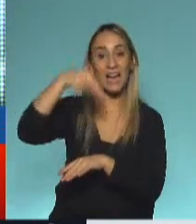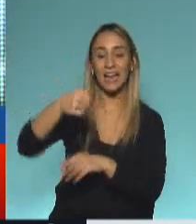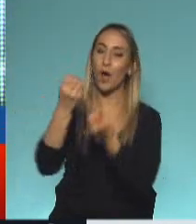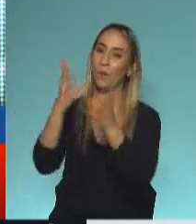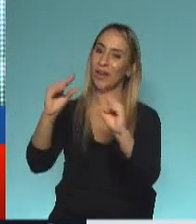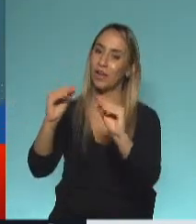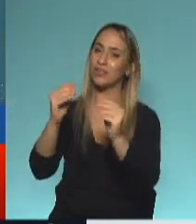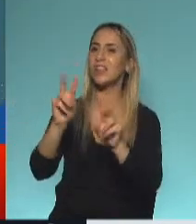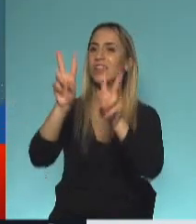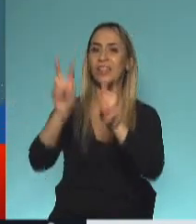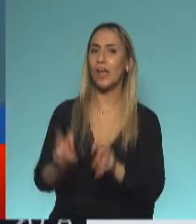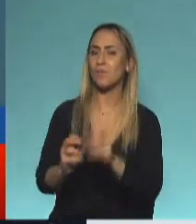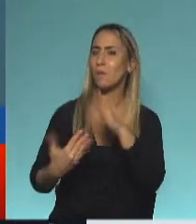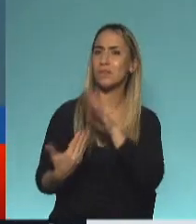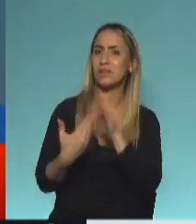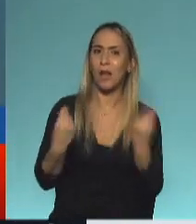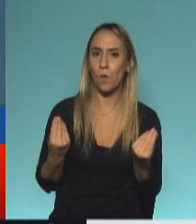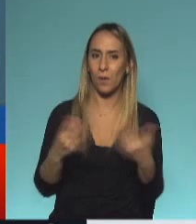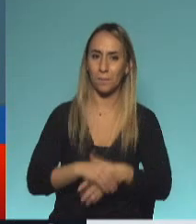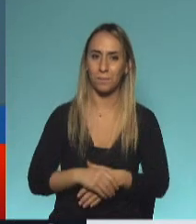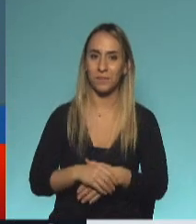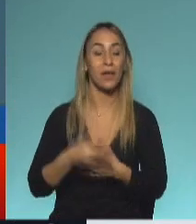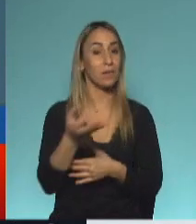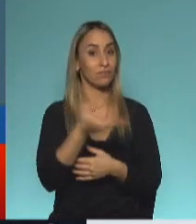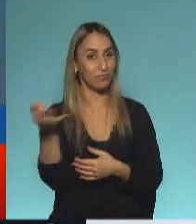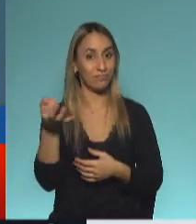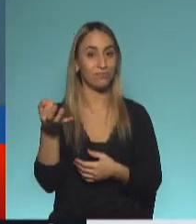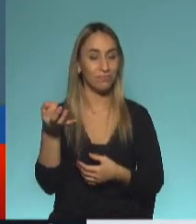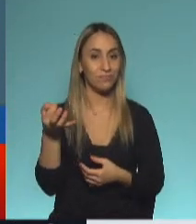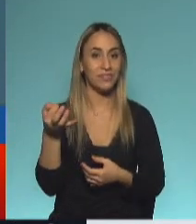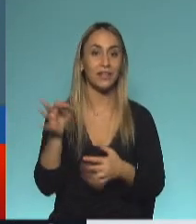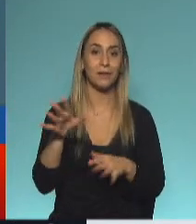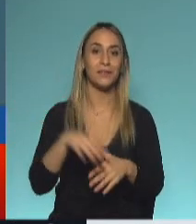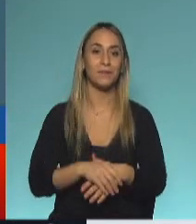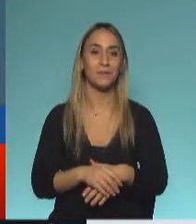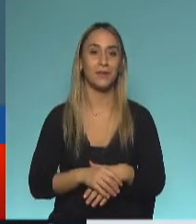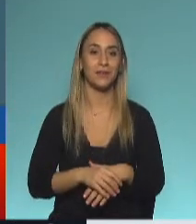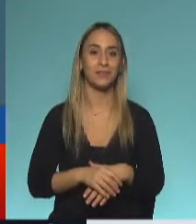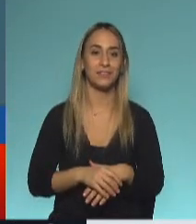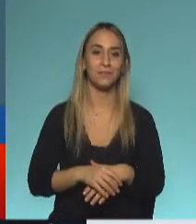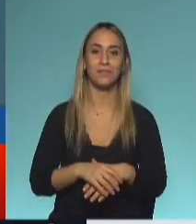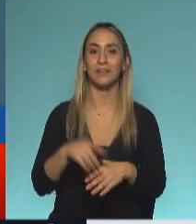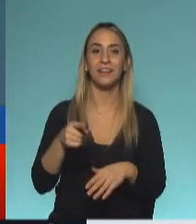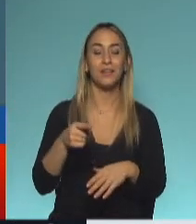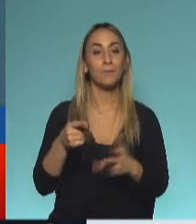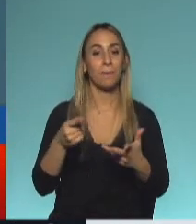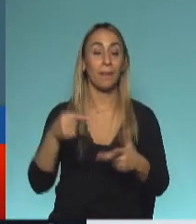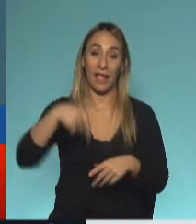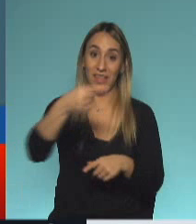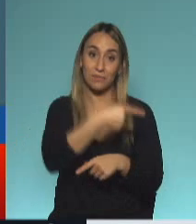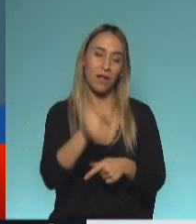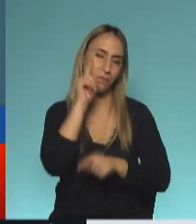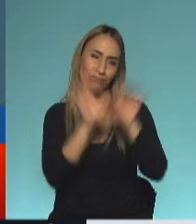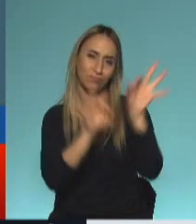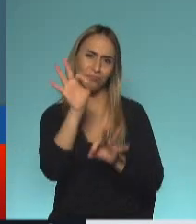desprendieron de esa reunión o la diana cómo estás bueno tiempos lo decías no la idea de esta reunión de gabinete económico que de manera excepcional se